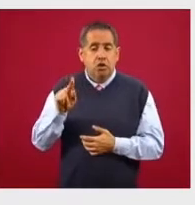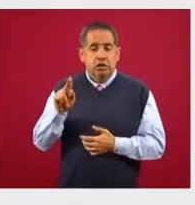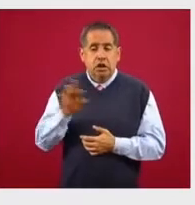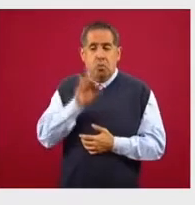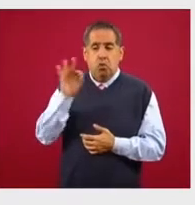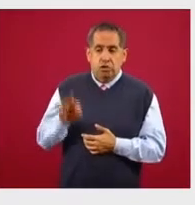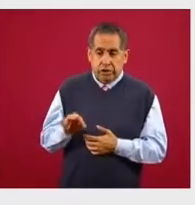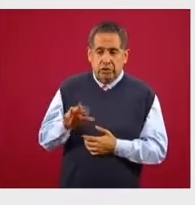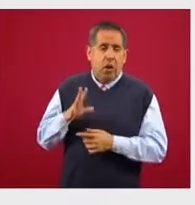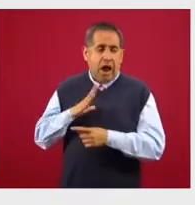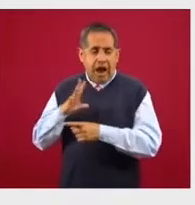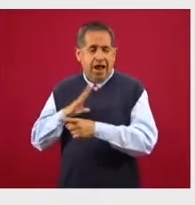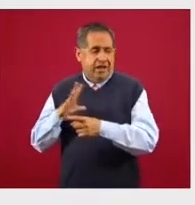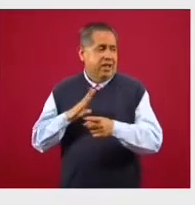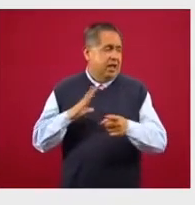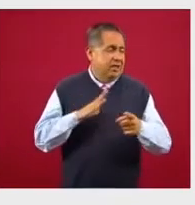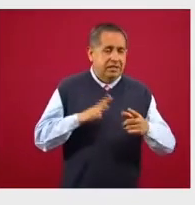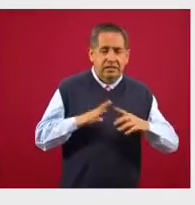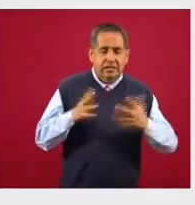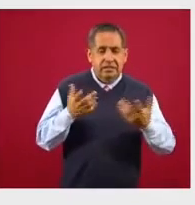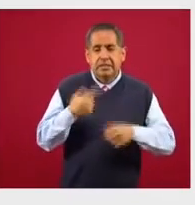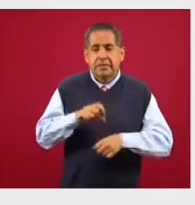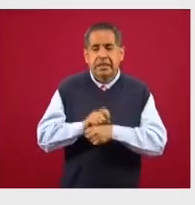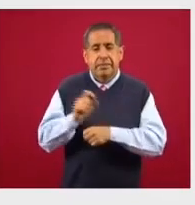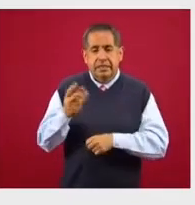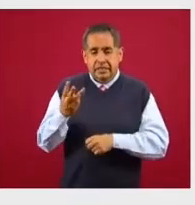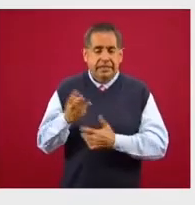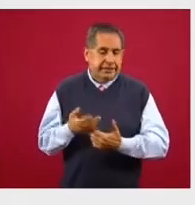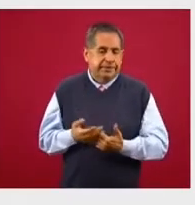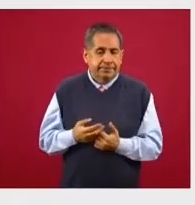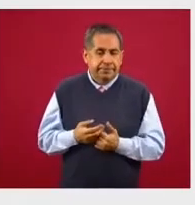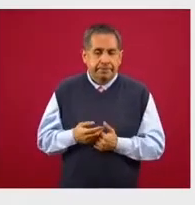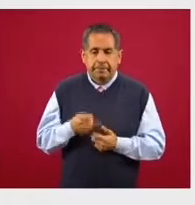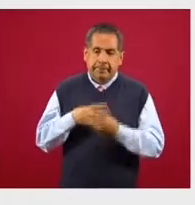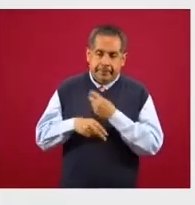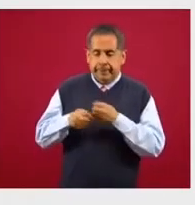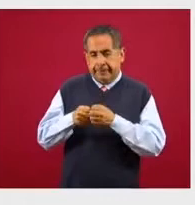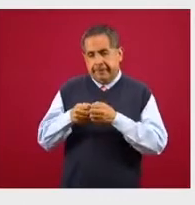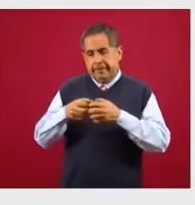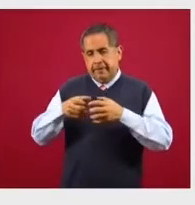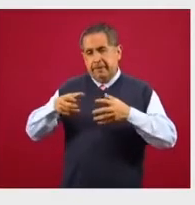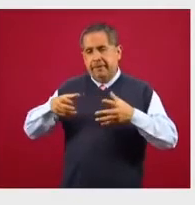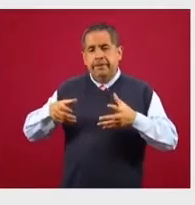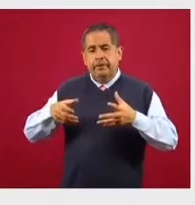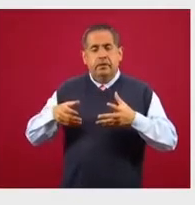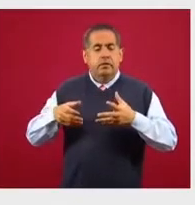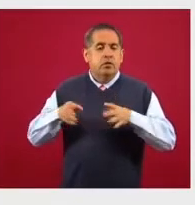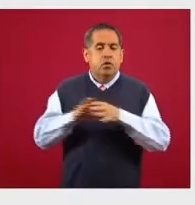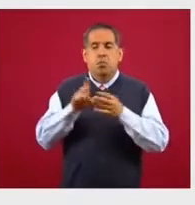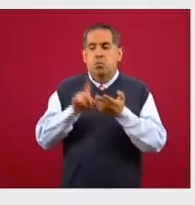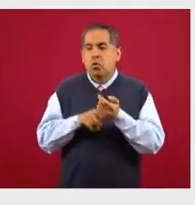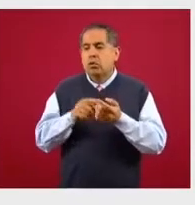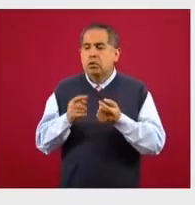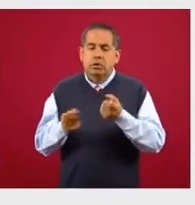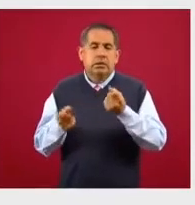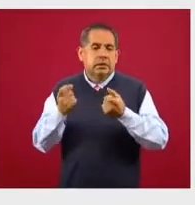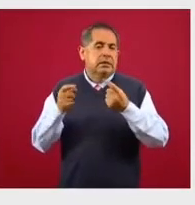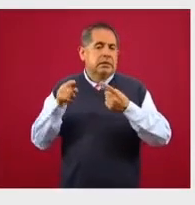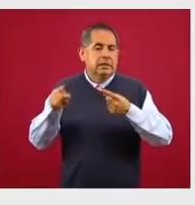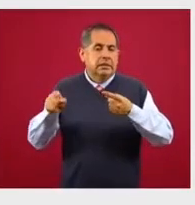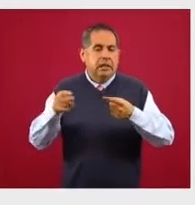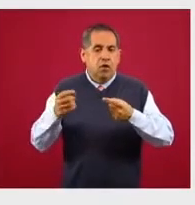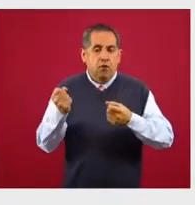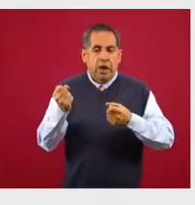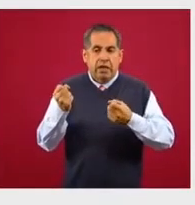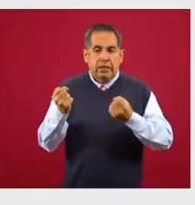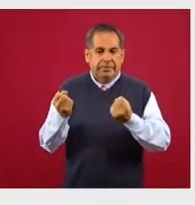80% de los municipios para la semana 23 y empieza a incrementar también la intensidad de todos ellos, semana